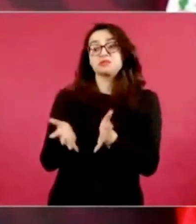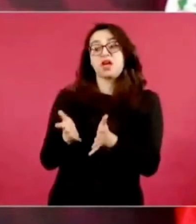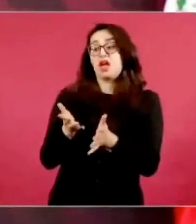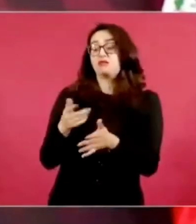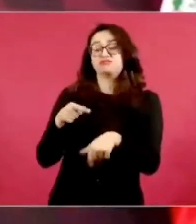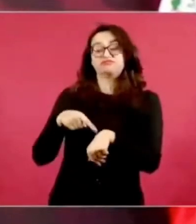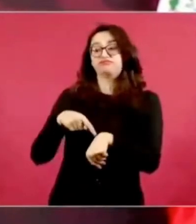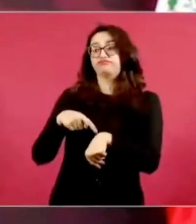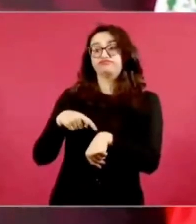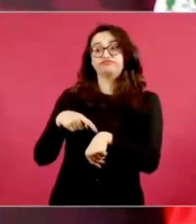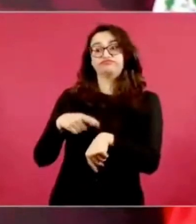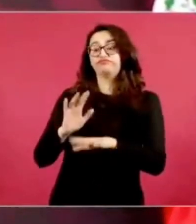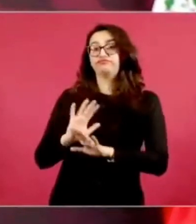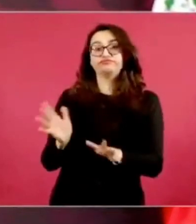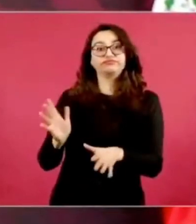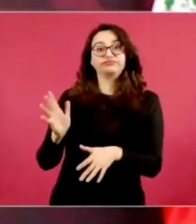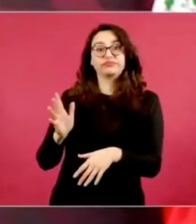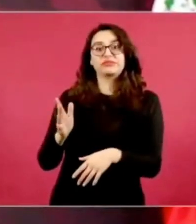apapacho,